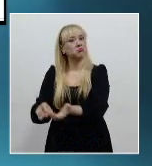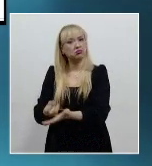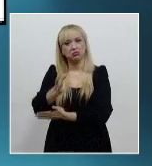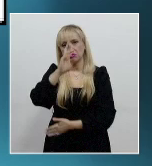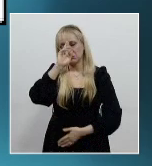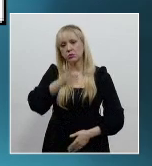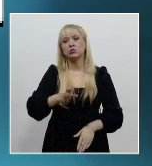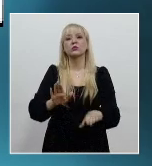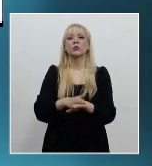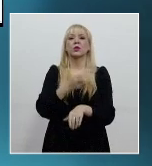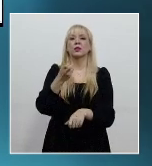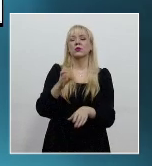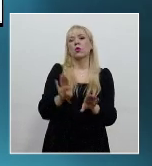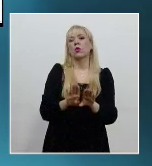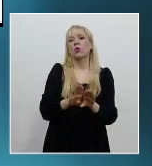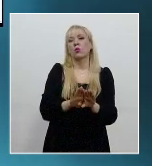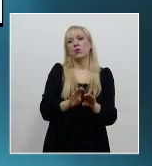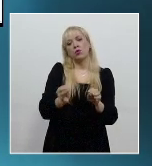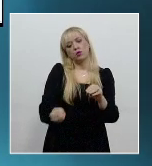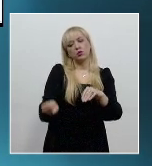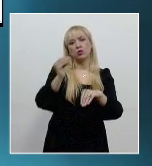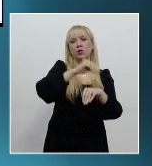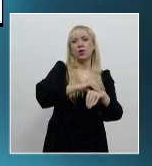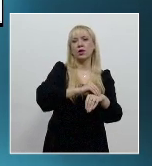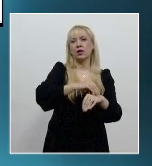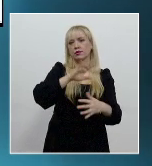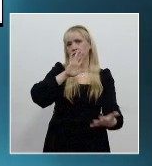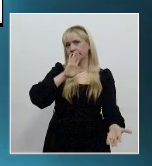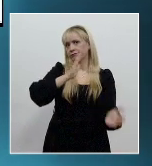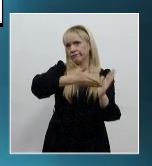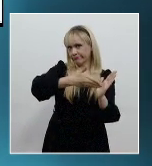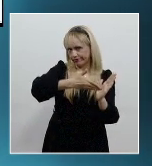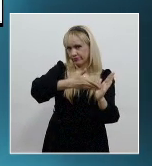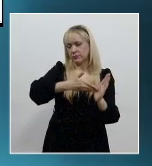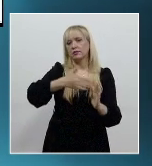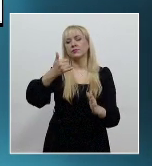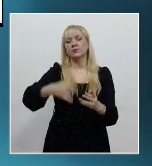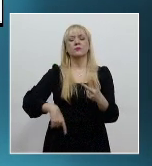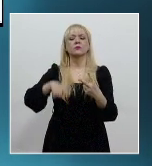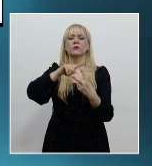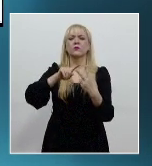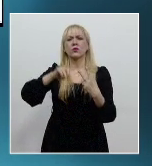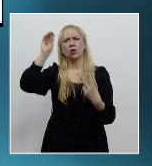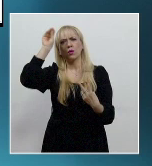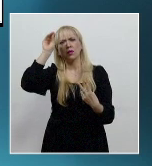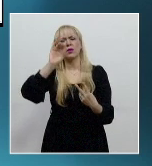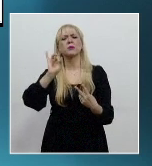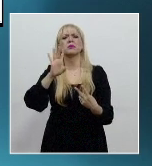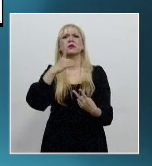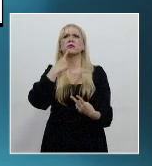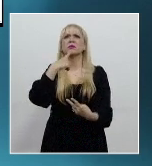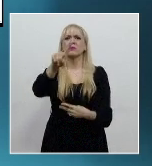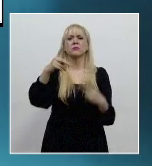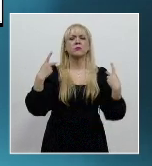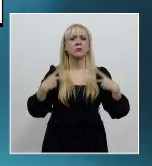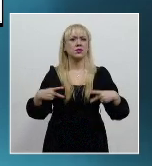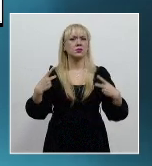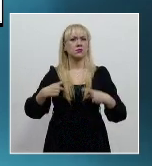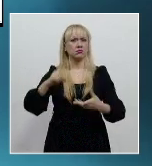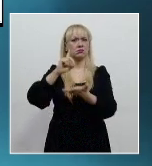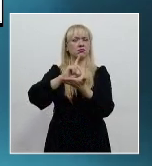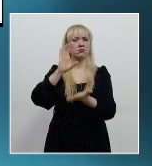la pena impuesta. Además, dio a conocer 2 tesis que se relacionan con la querella en el caso de personas con